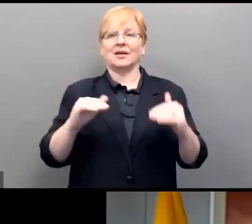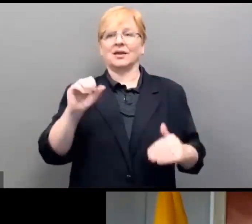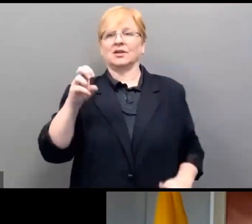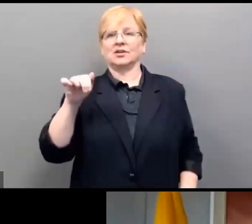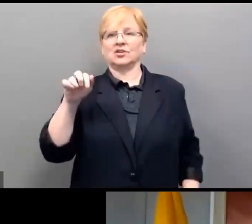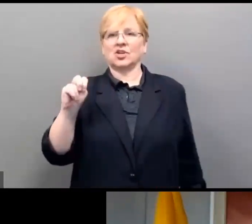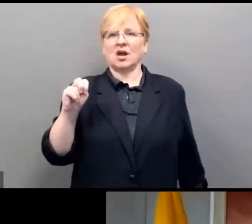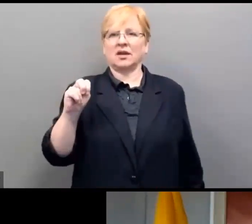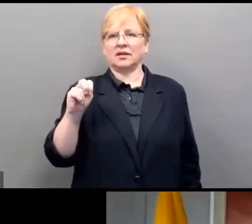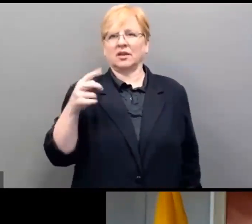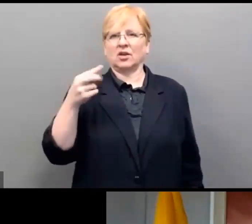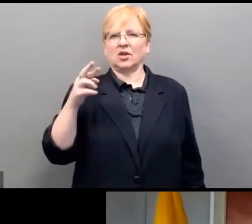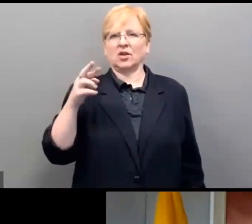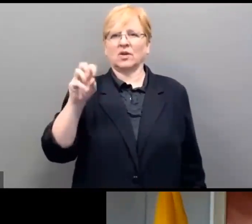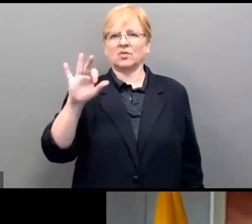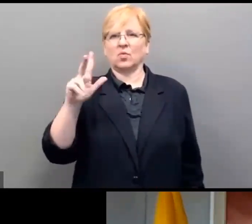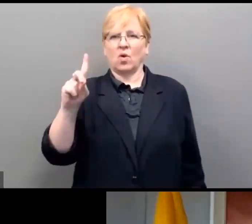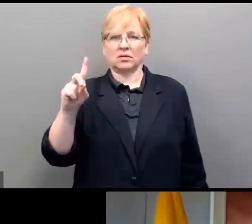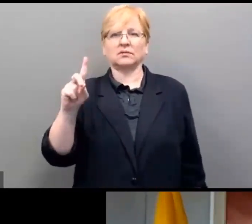la unidad de